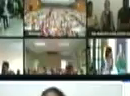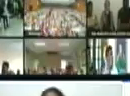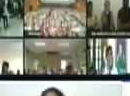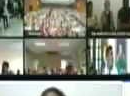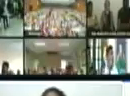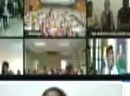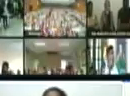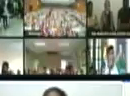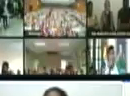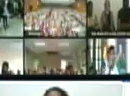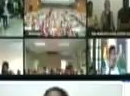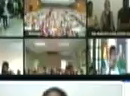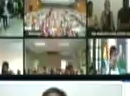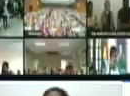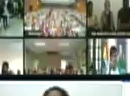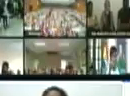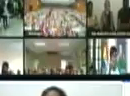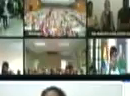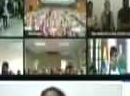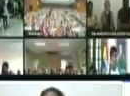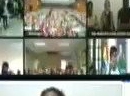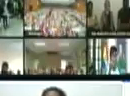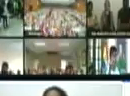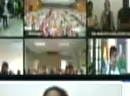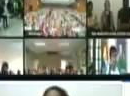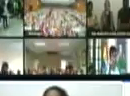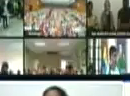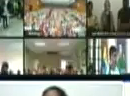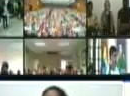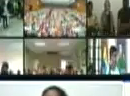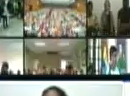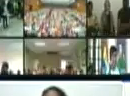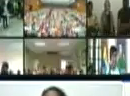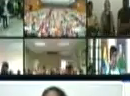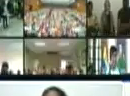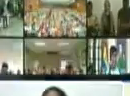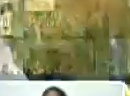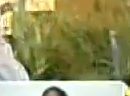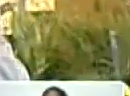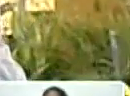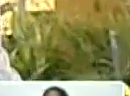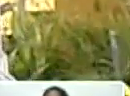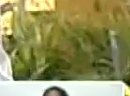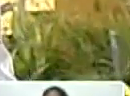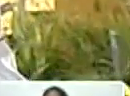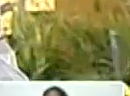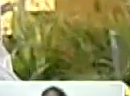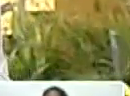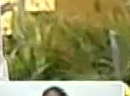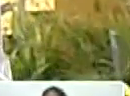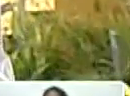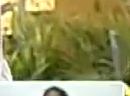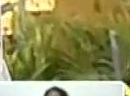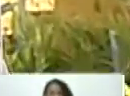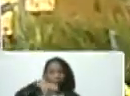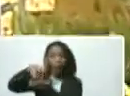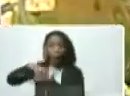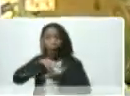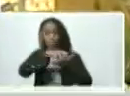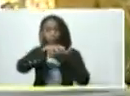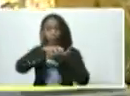bueno, importantes encuentros en todo el territorio nacional con todos los estados mayores regionales,